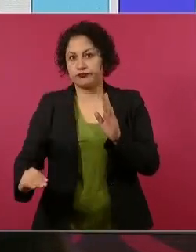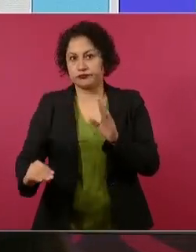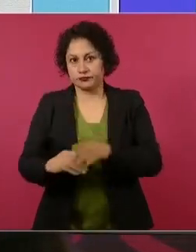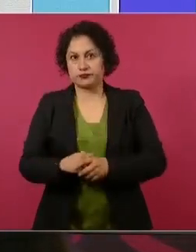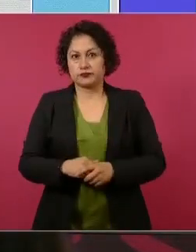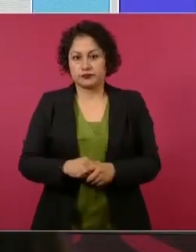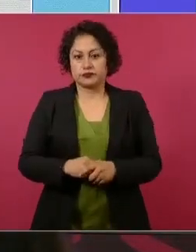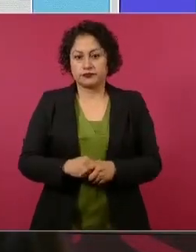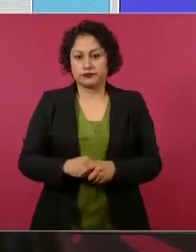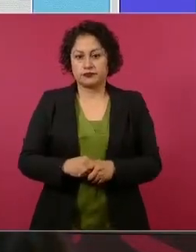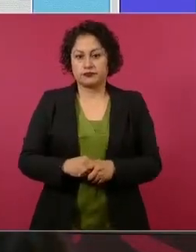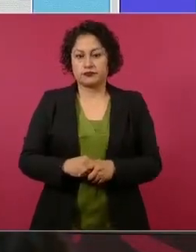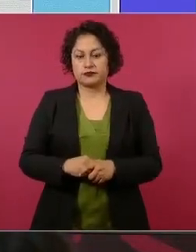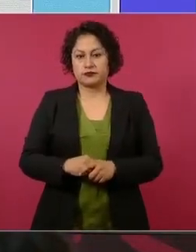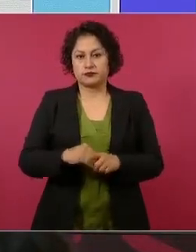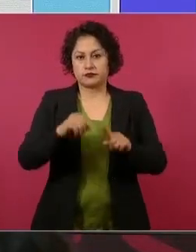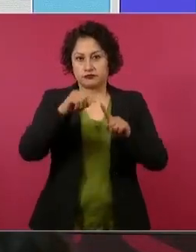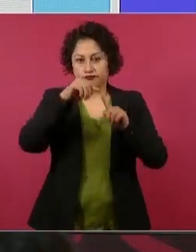a 2-3.